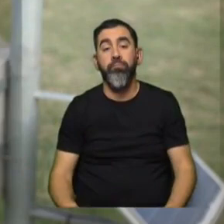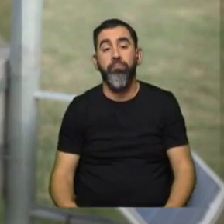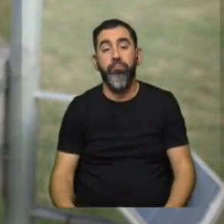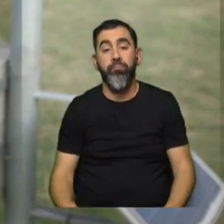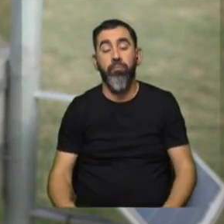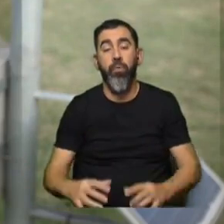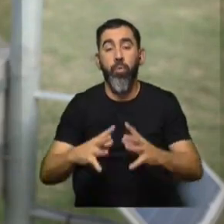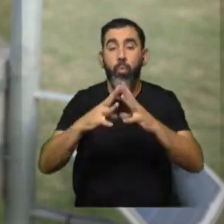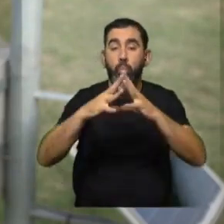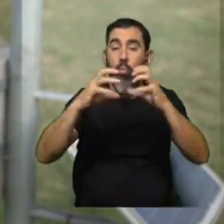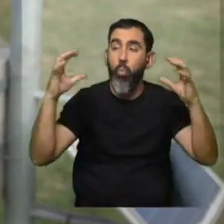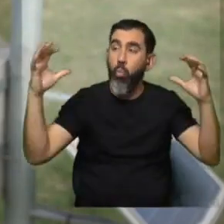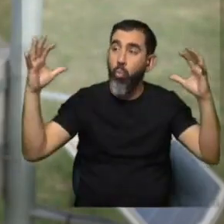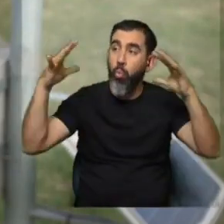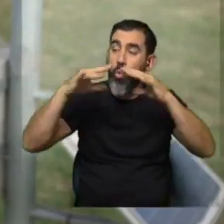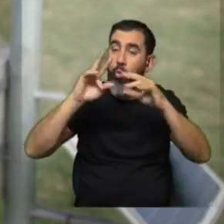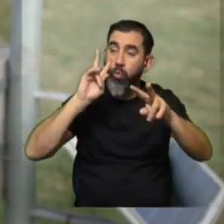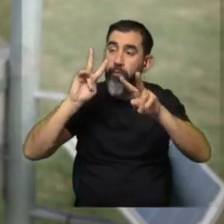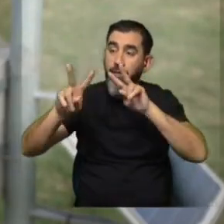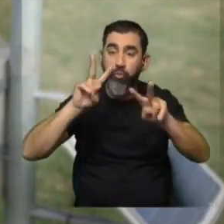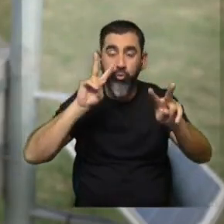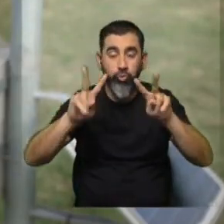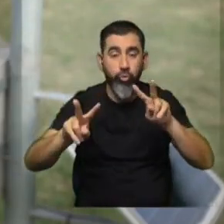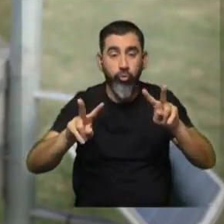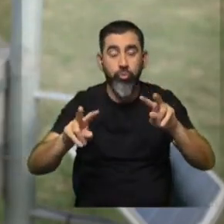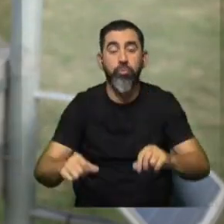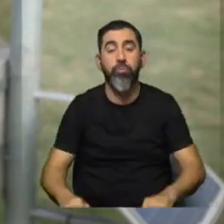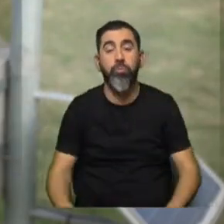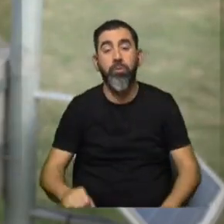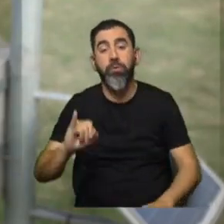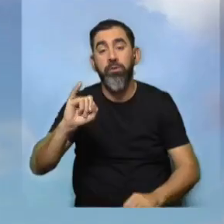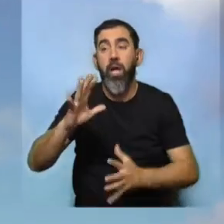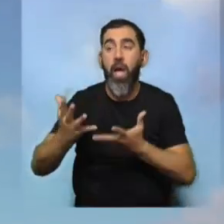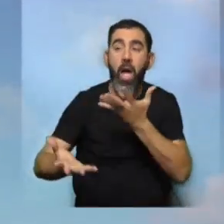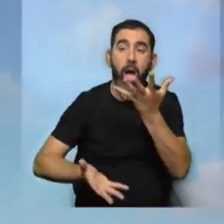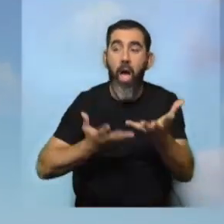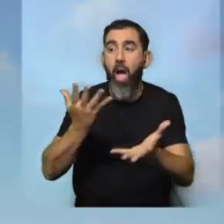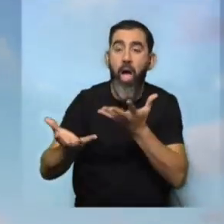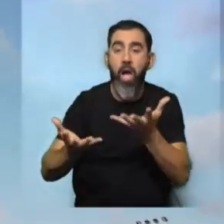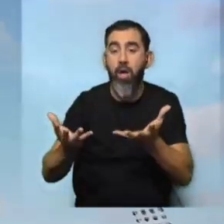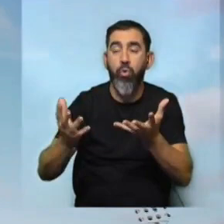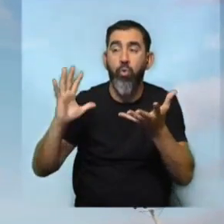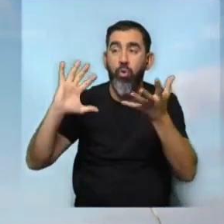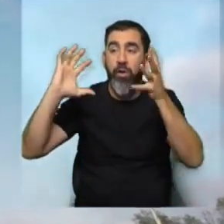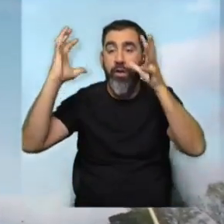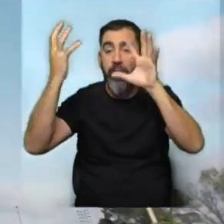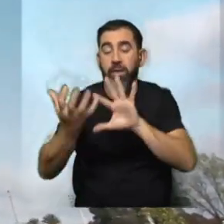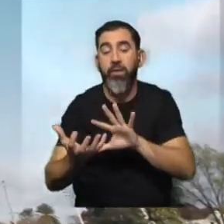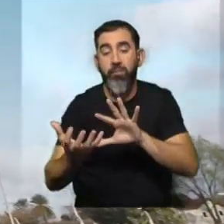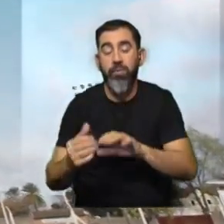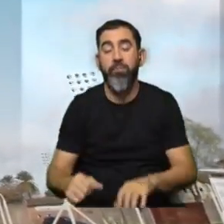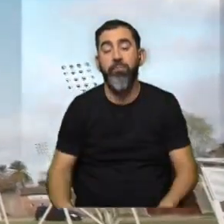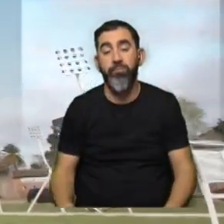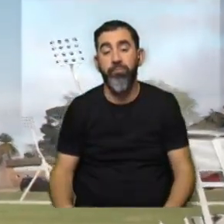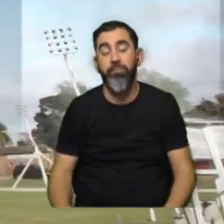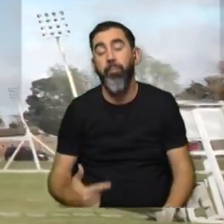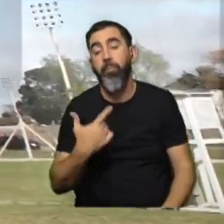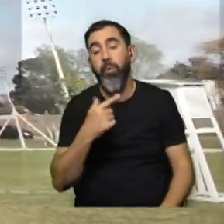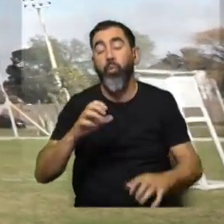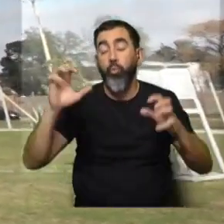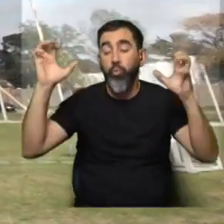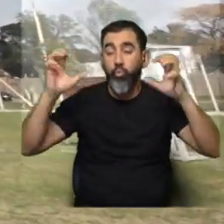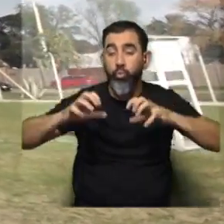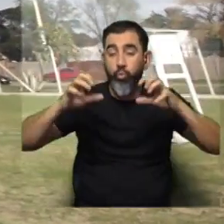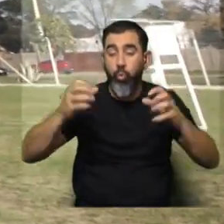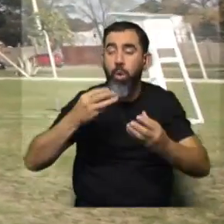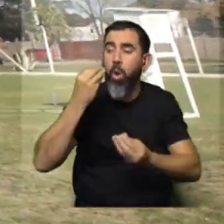tanto la nubosidad, la visibilidad, si hay fenómenos significativos de tiempo presente, ya sea precipitación,